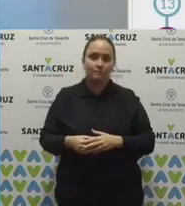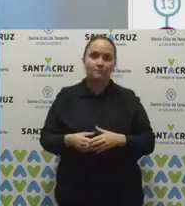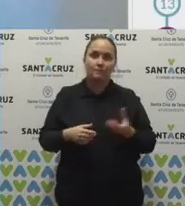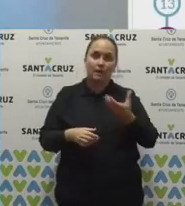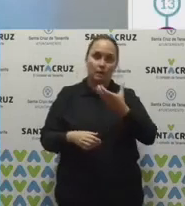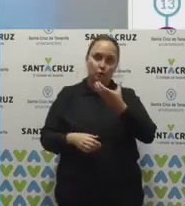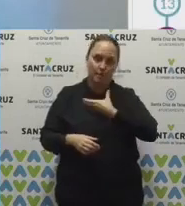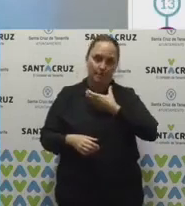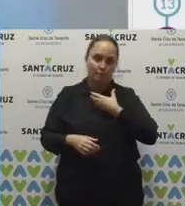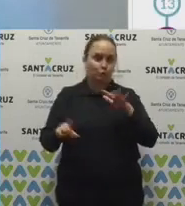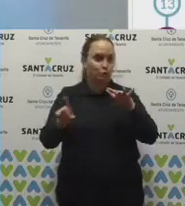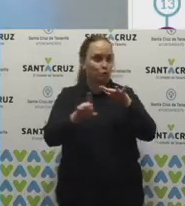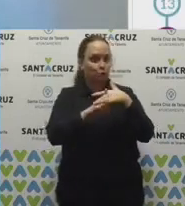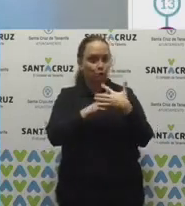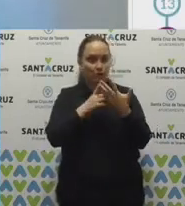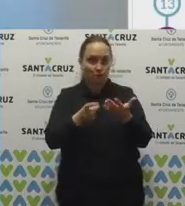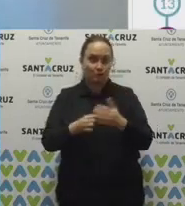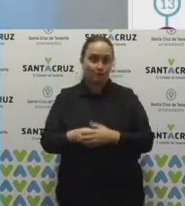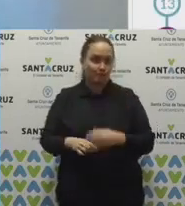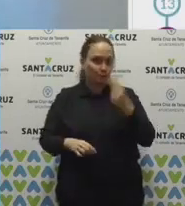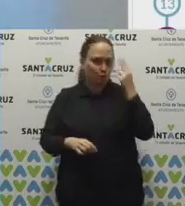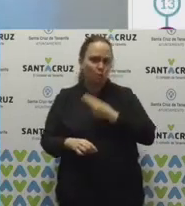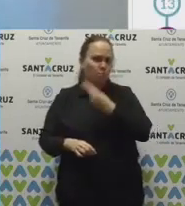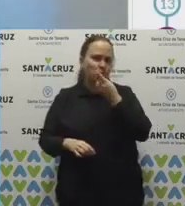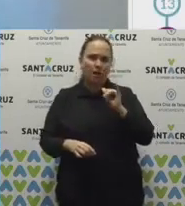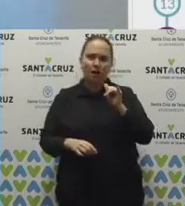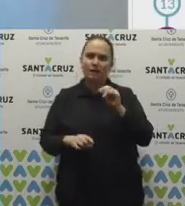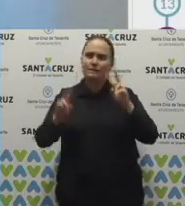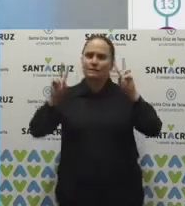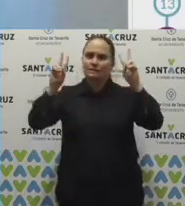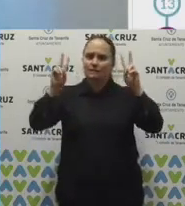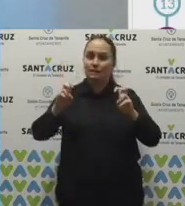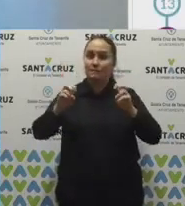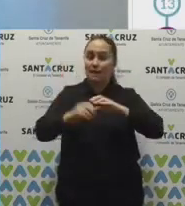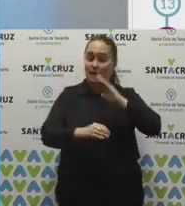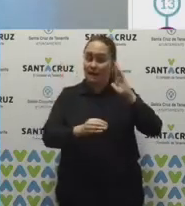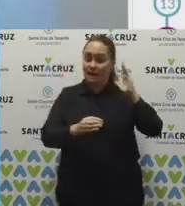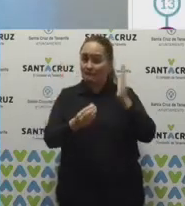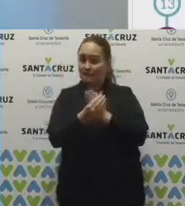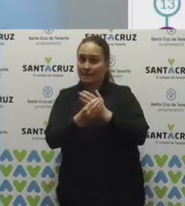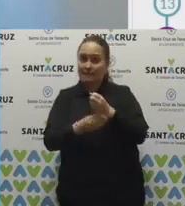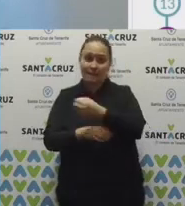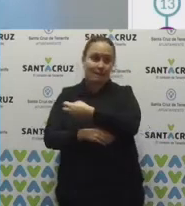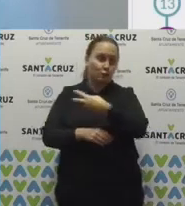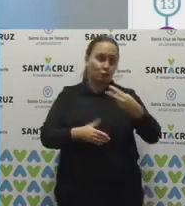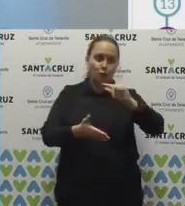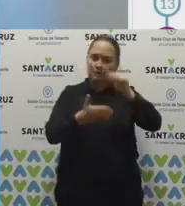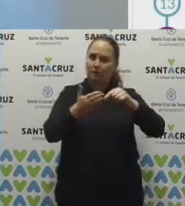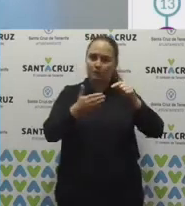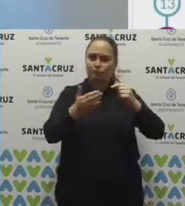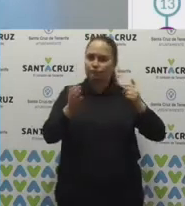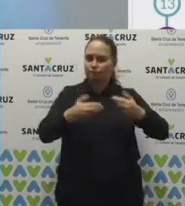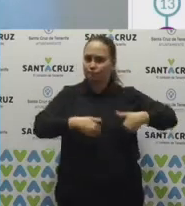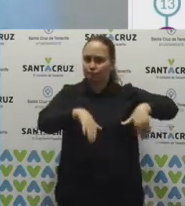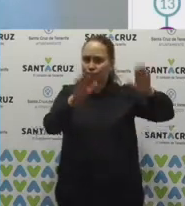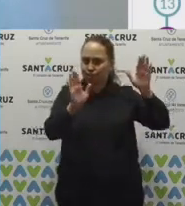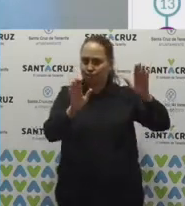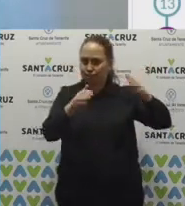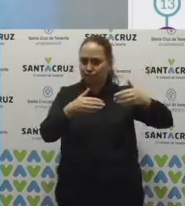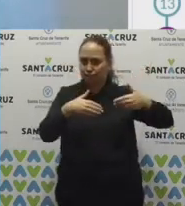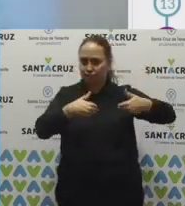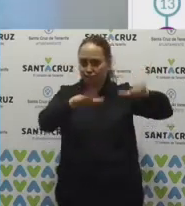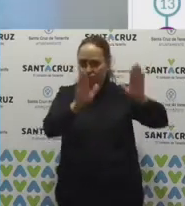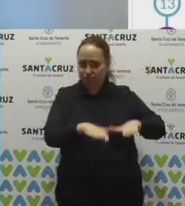con la situación que hemos encajado un expediente de resolución contractual con respecto a la empresa actual adjudicataria del servicio pues